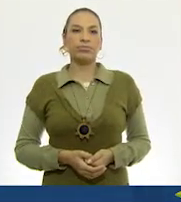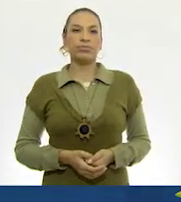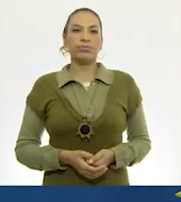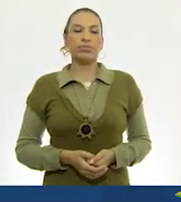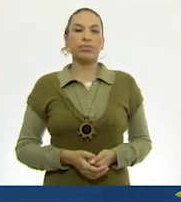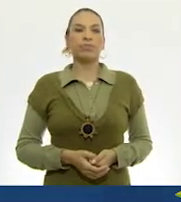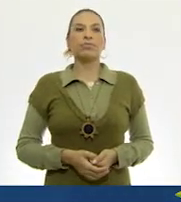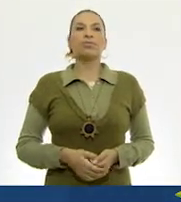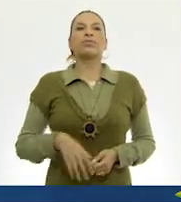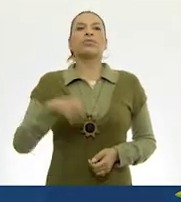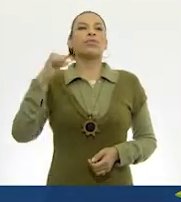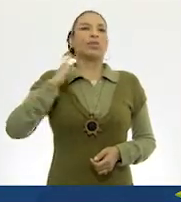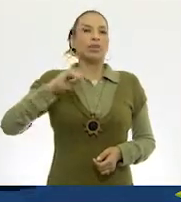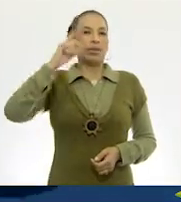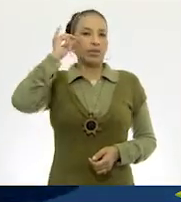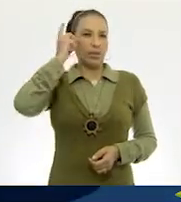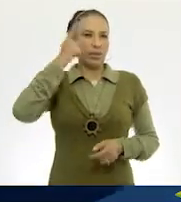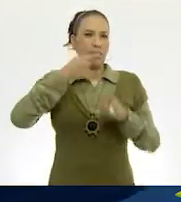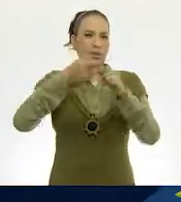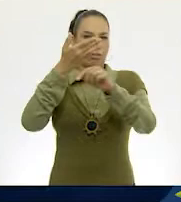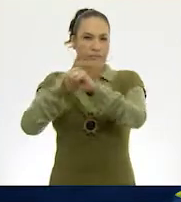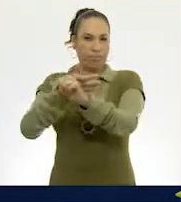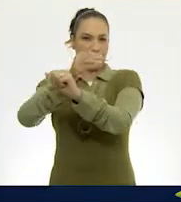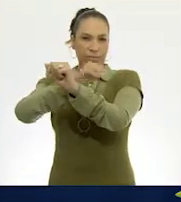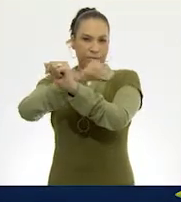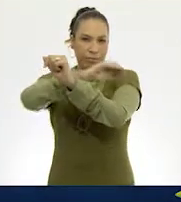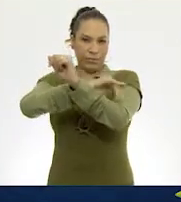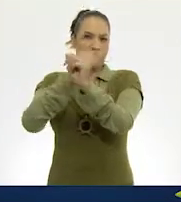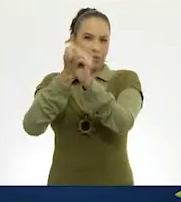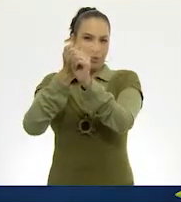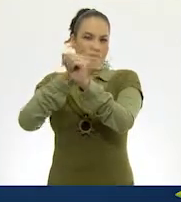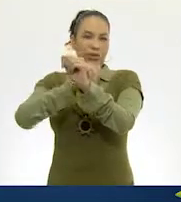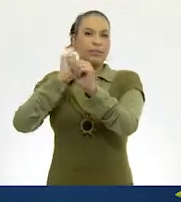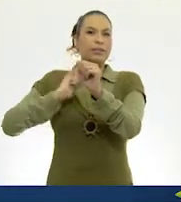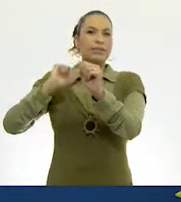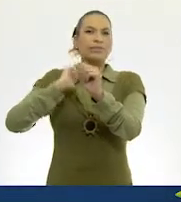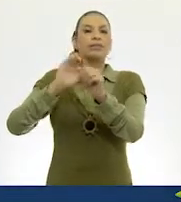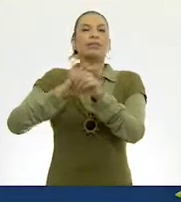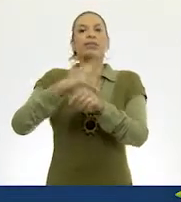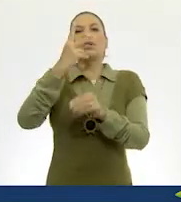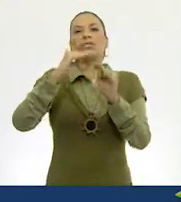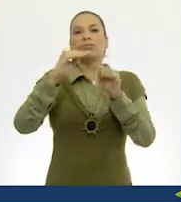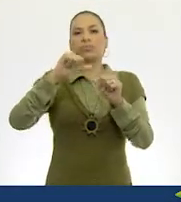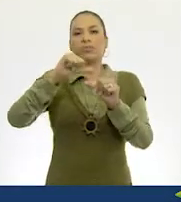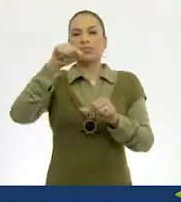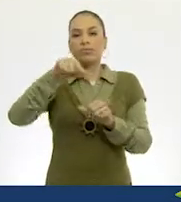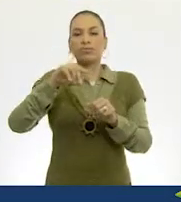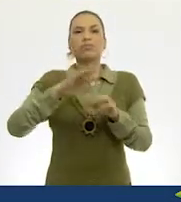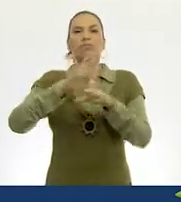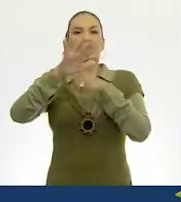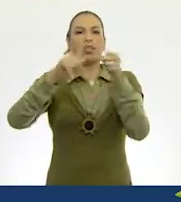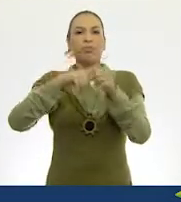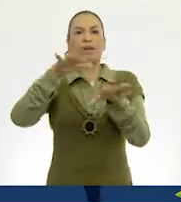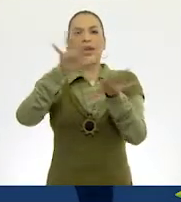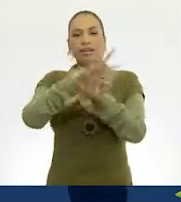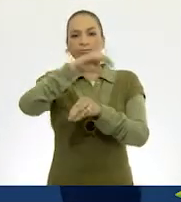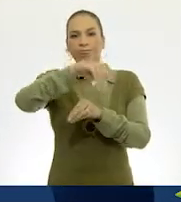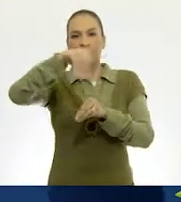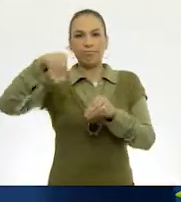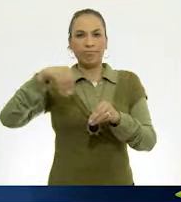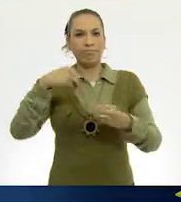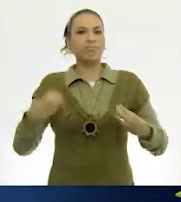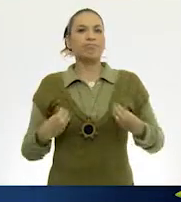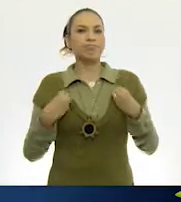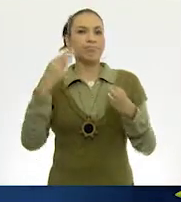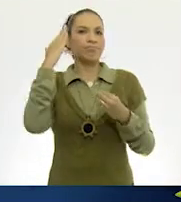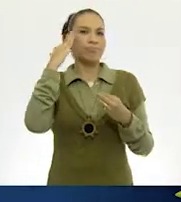Los camélidos prehistóricos, en cambio, medían cerca de 2 metros y eran animales migratorios que habitaron